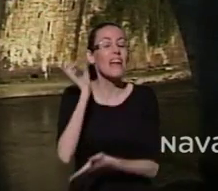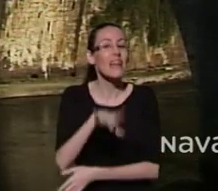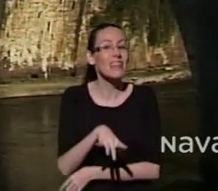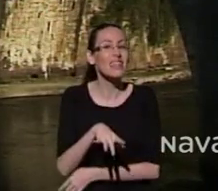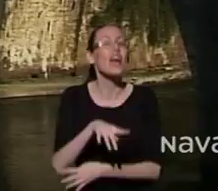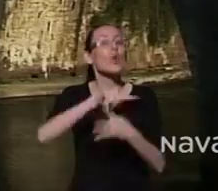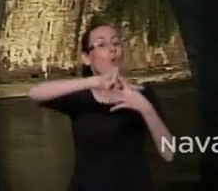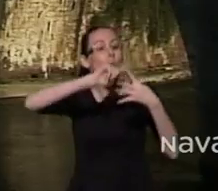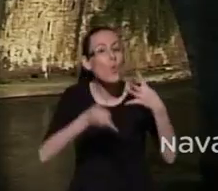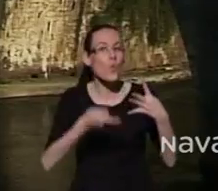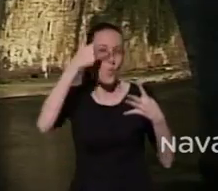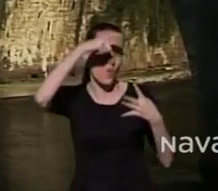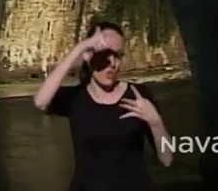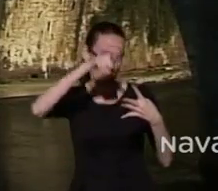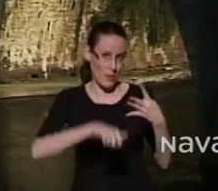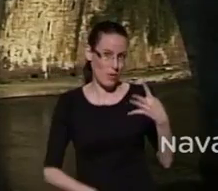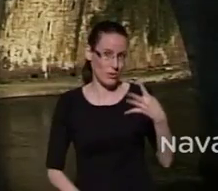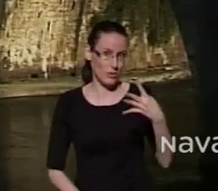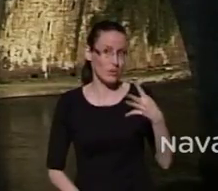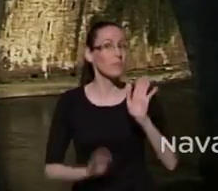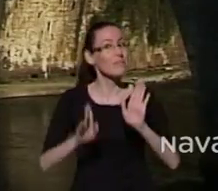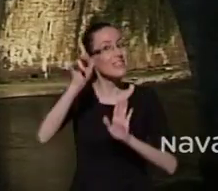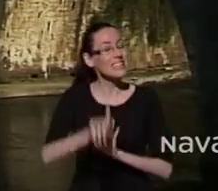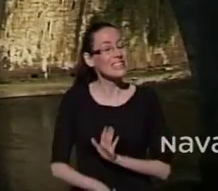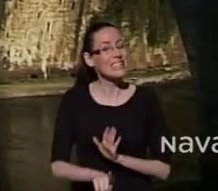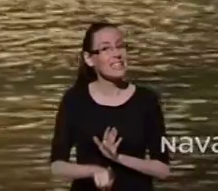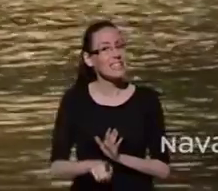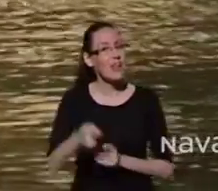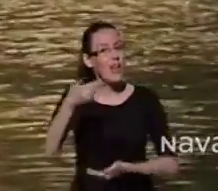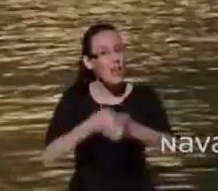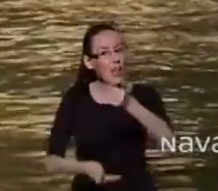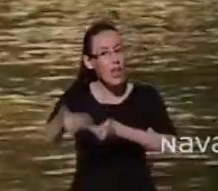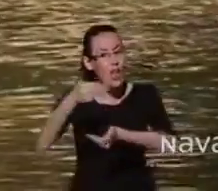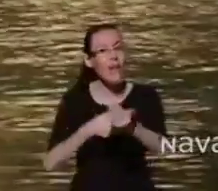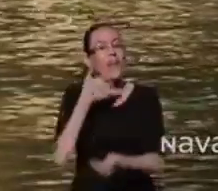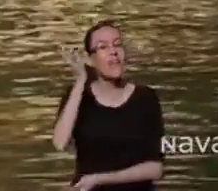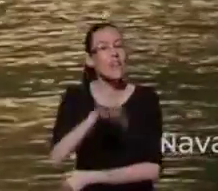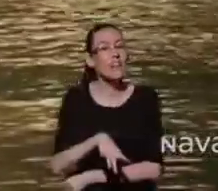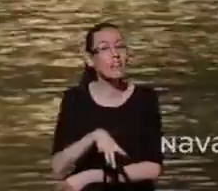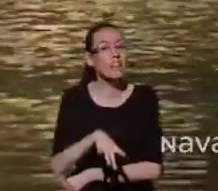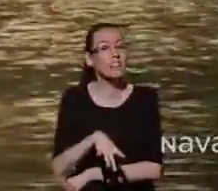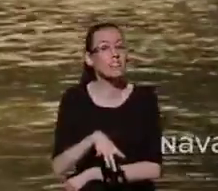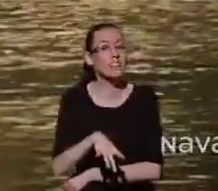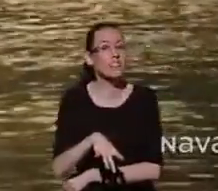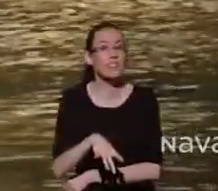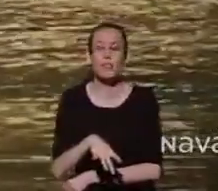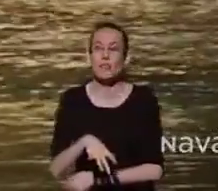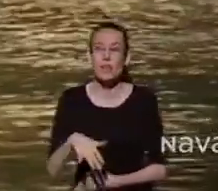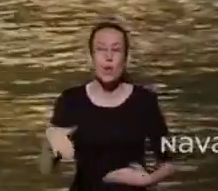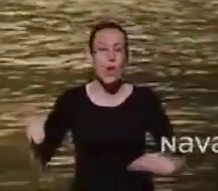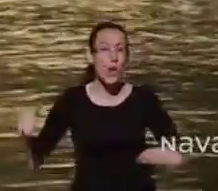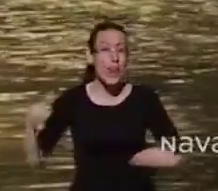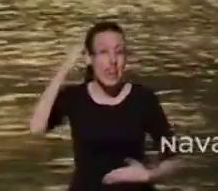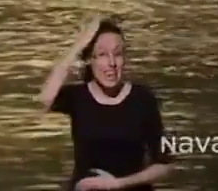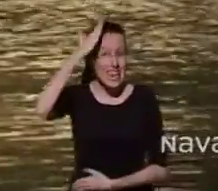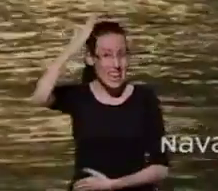que explotaban estos montes y todo esto, sino que se mandó que contribuyeran todas las merindades de